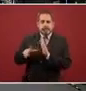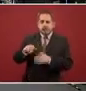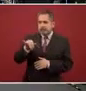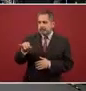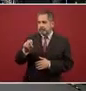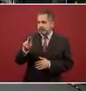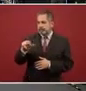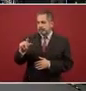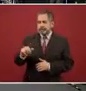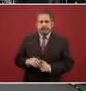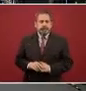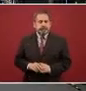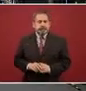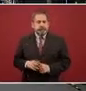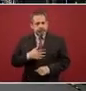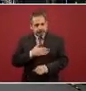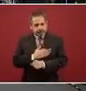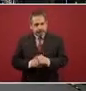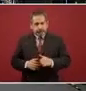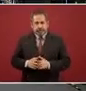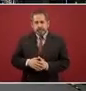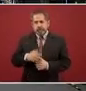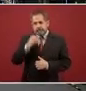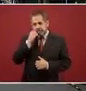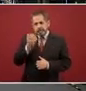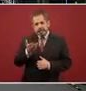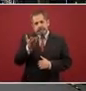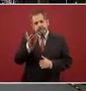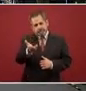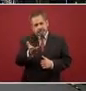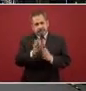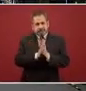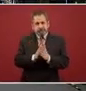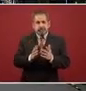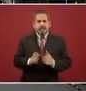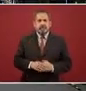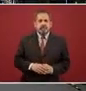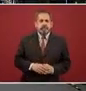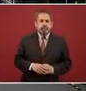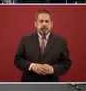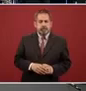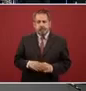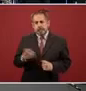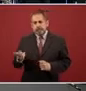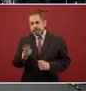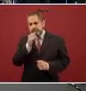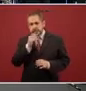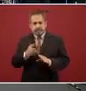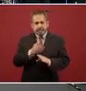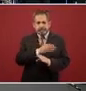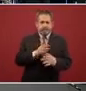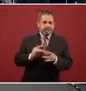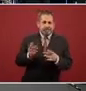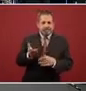tardes. Quisiera yo hacerle unas peticiones, primeramente, antes de las preguntas.